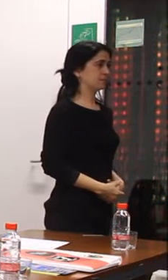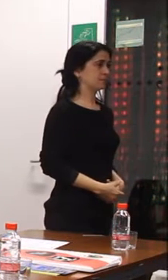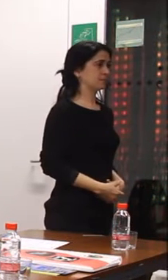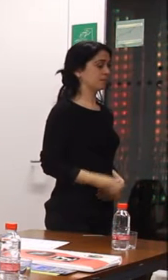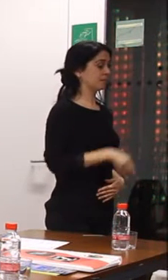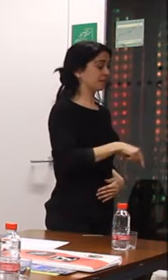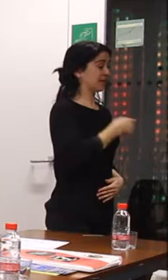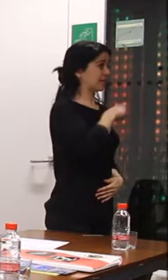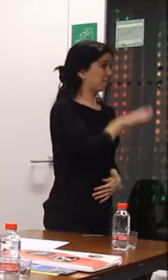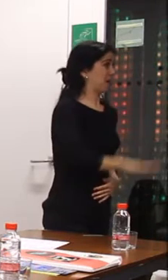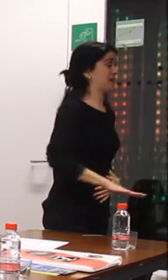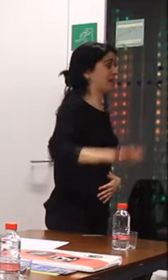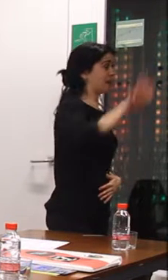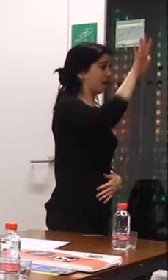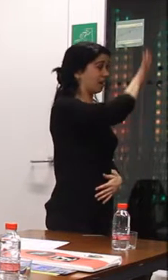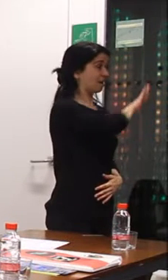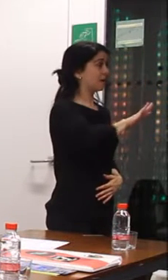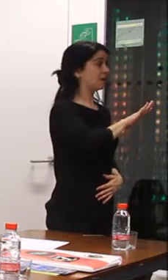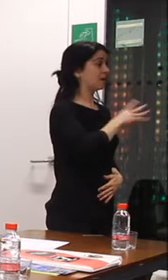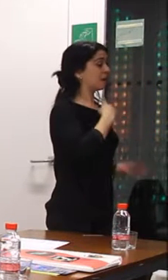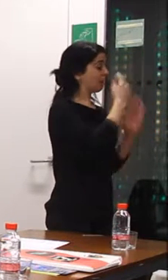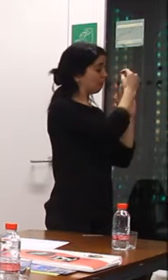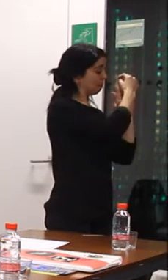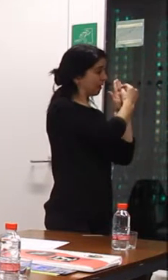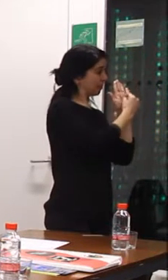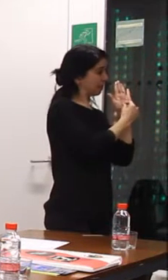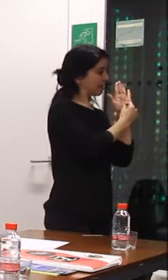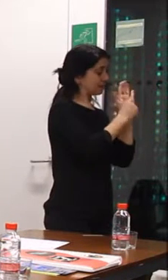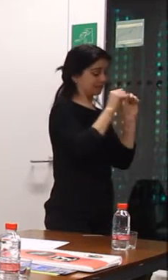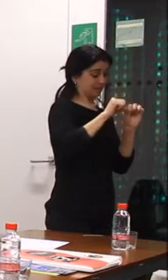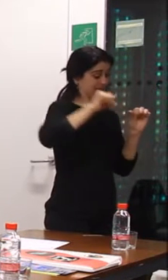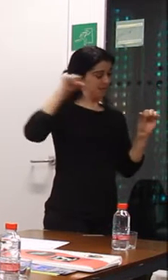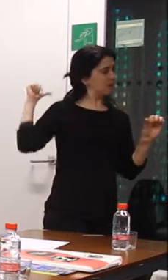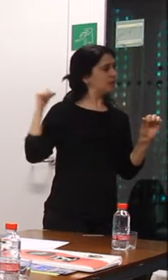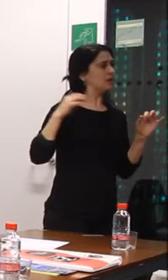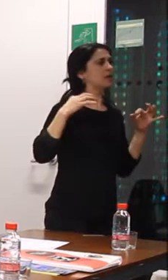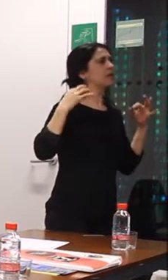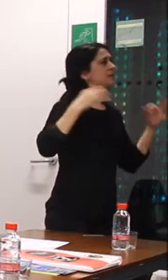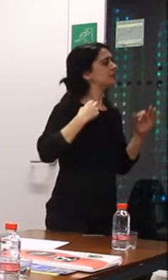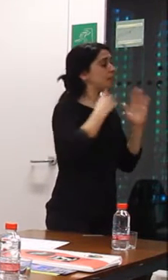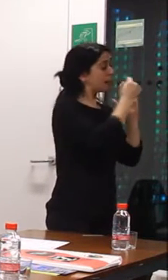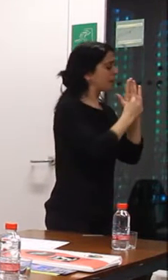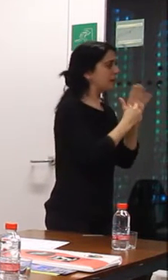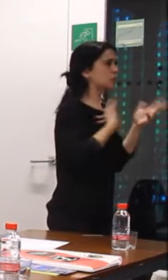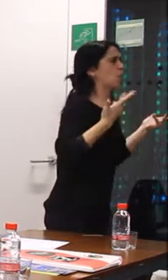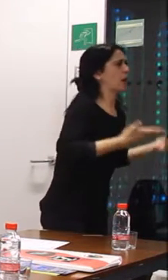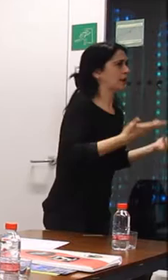en España, la mayor parte de medidas han sido siempre de urgencia, correctivas,